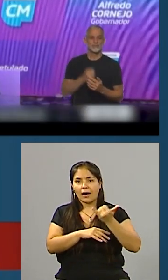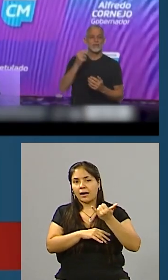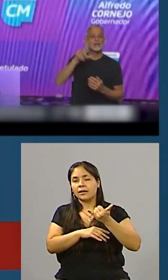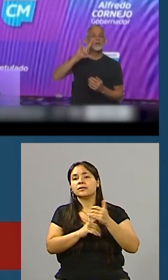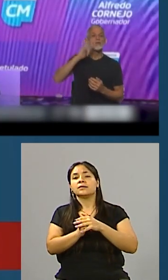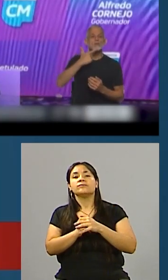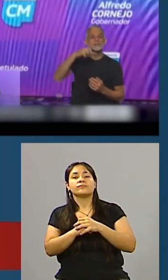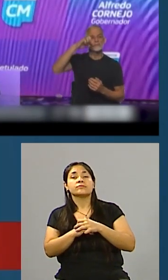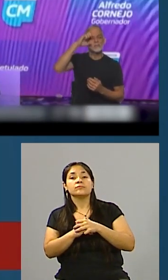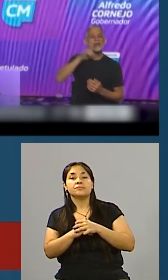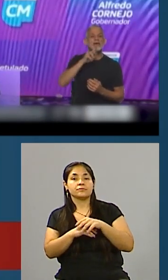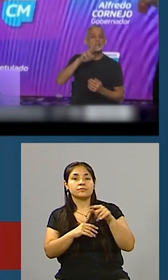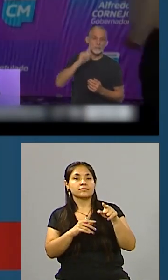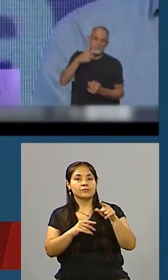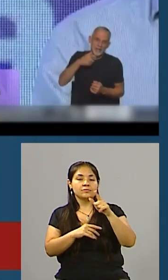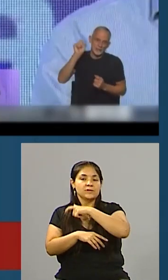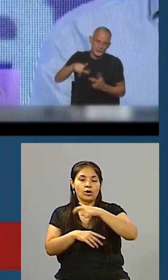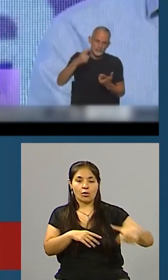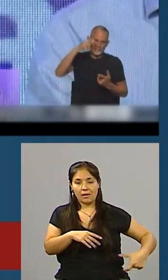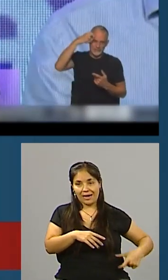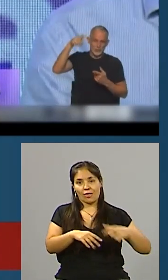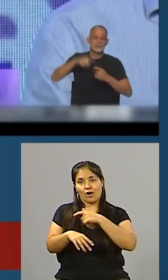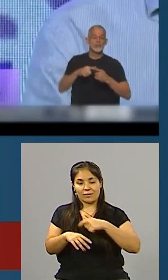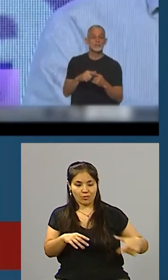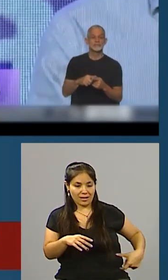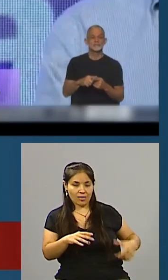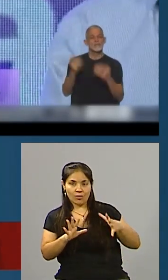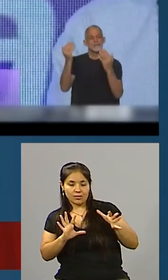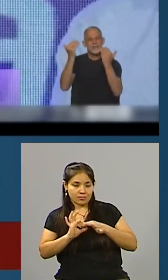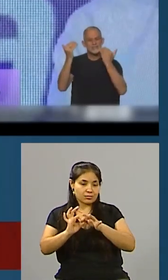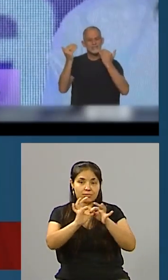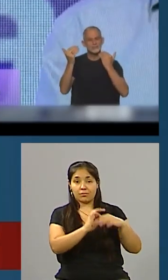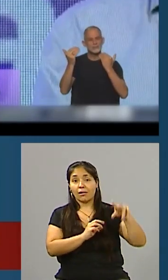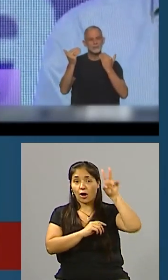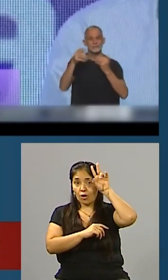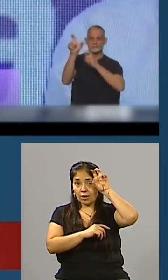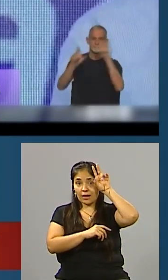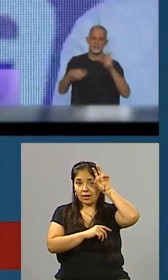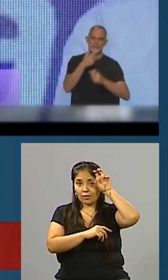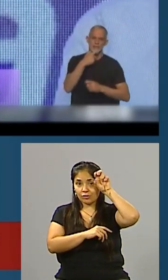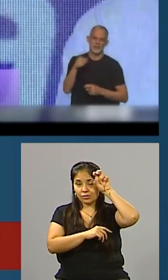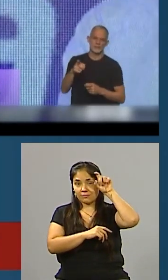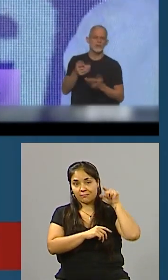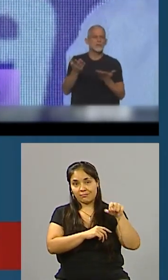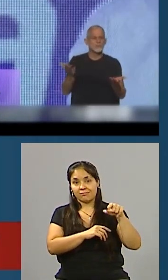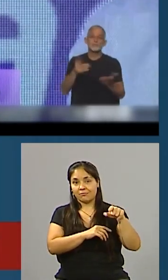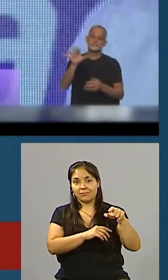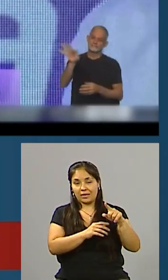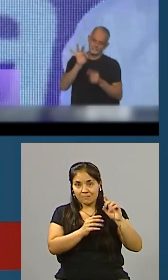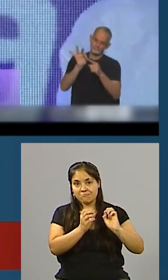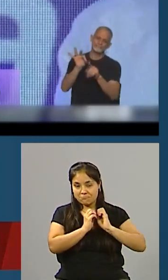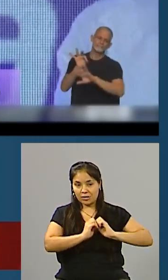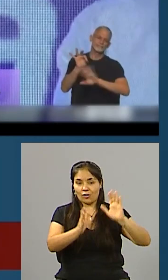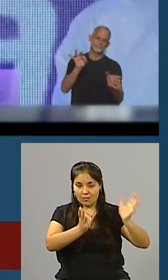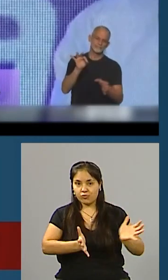da esta especie de liga de los gobernadores, en la cual el propio Alfredo Cornejo ha sido uno de los principales impulsores y de